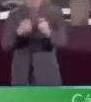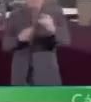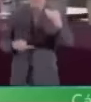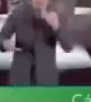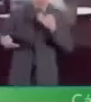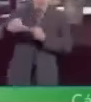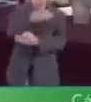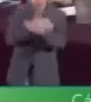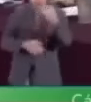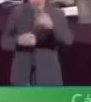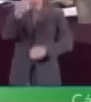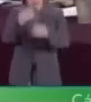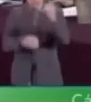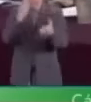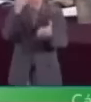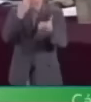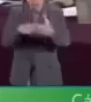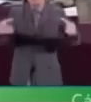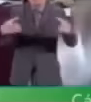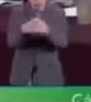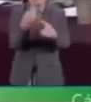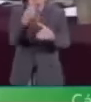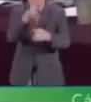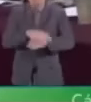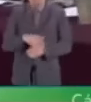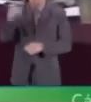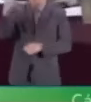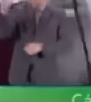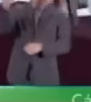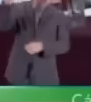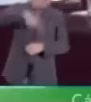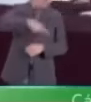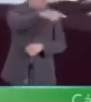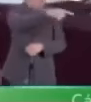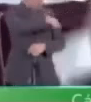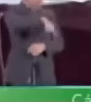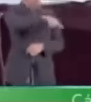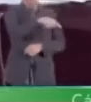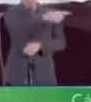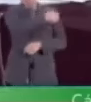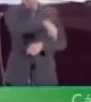Judicial, porque ella los manda a ustedes. Ustedes son unos mandados